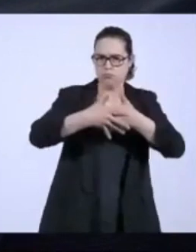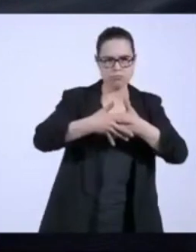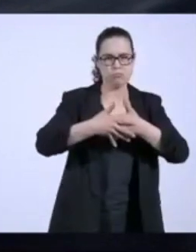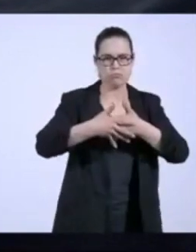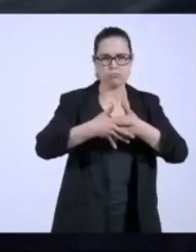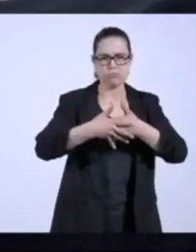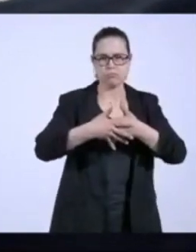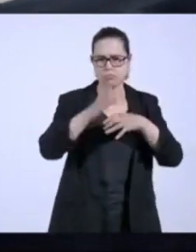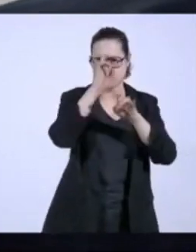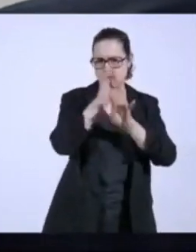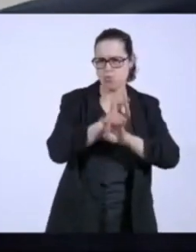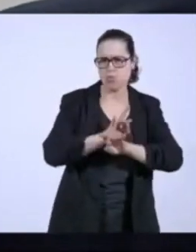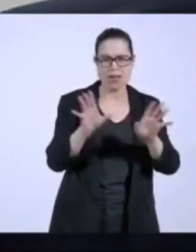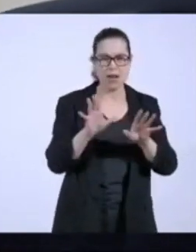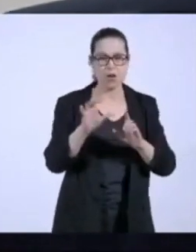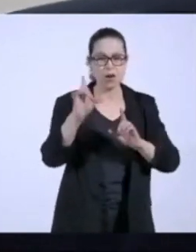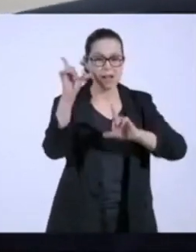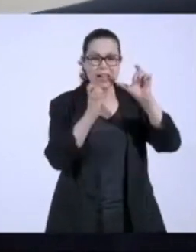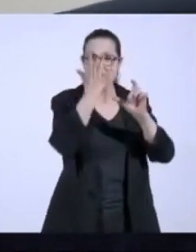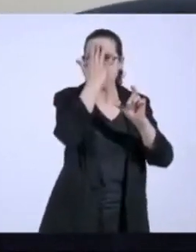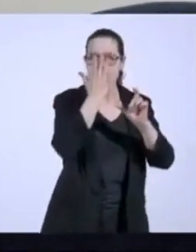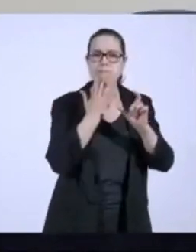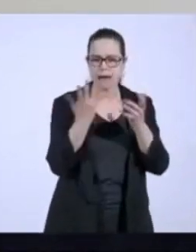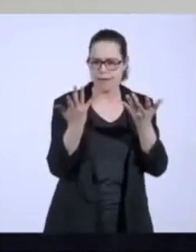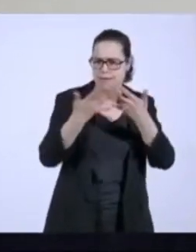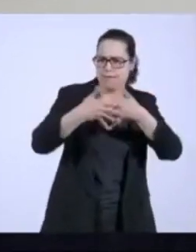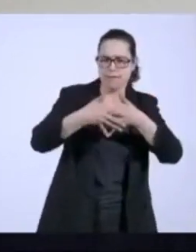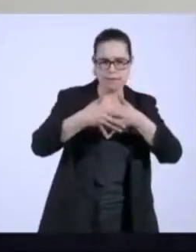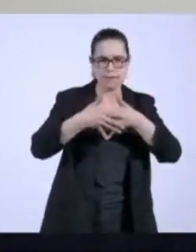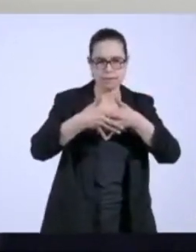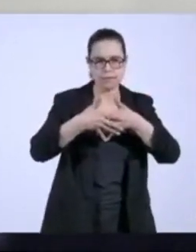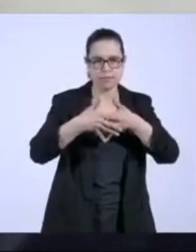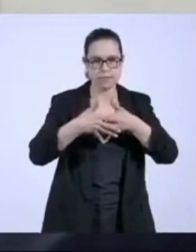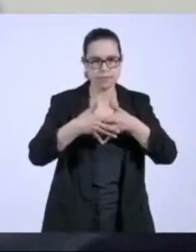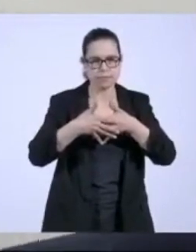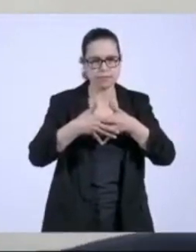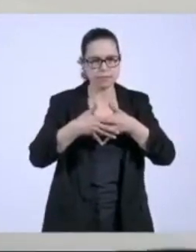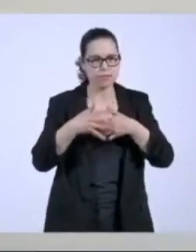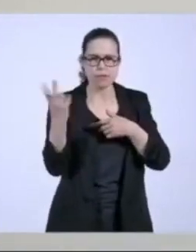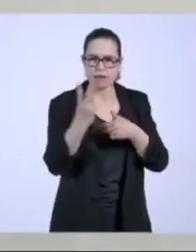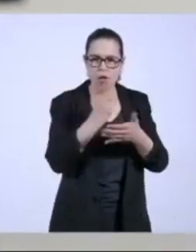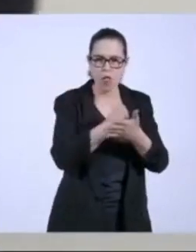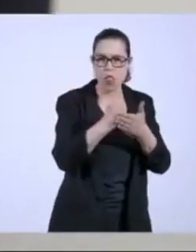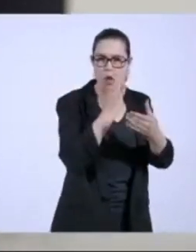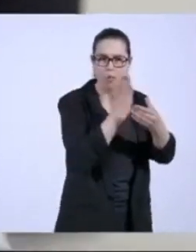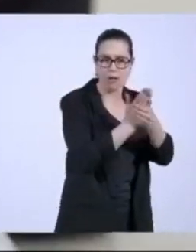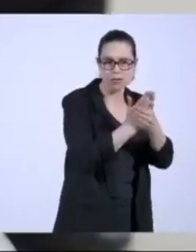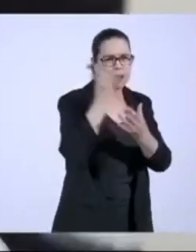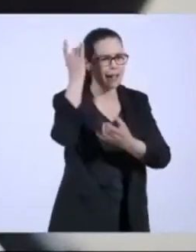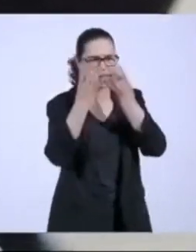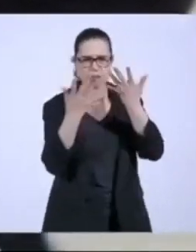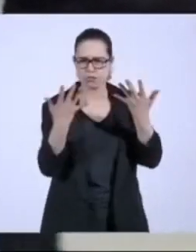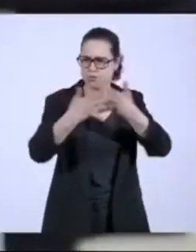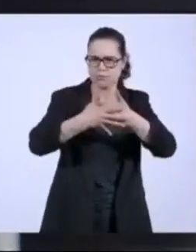Implícitamente, as dúas almas da imaxe van xuntas. Son intrínsecas ao seu ser. A